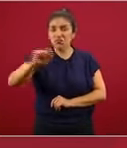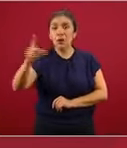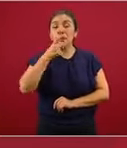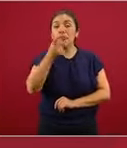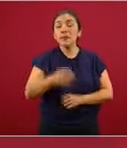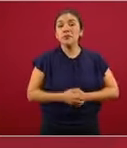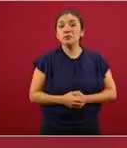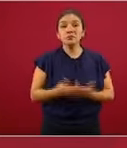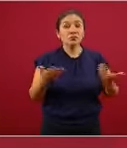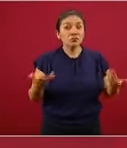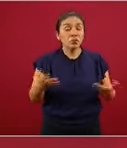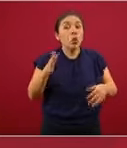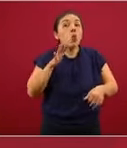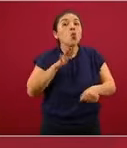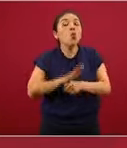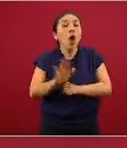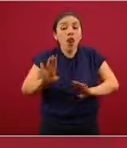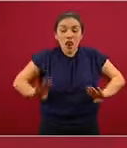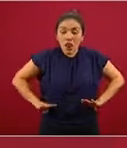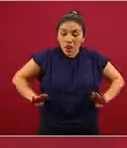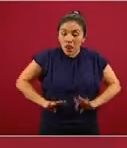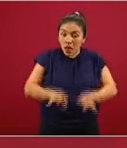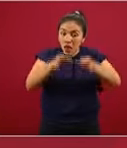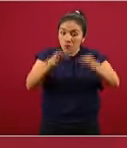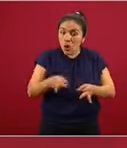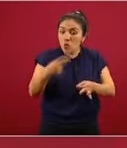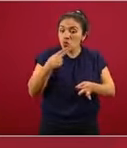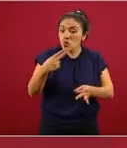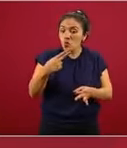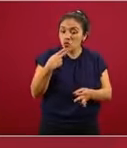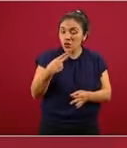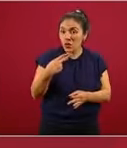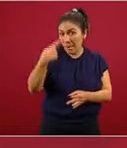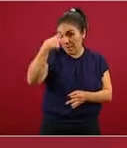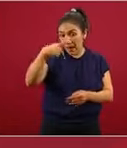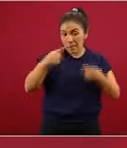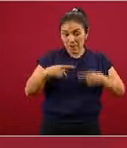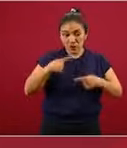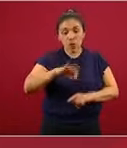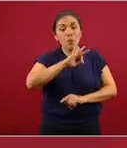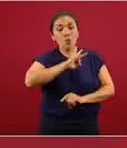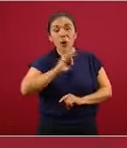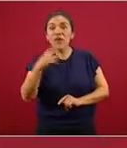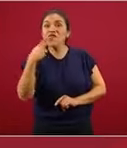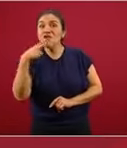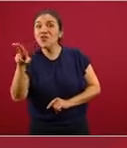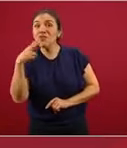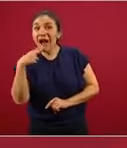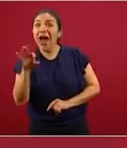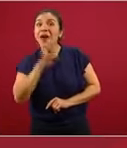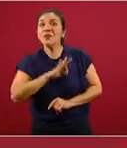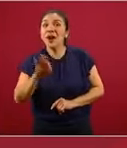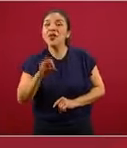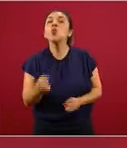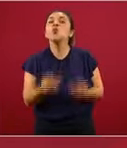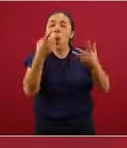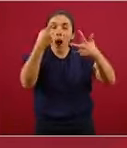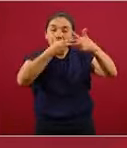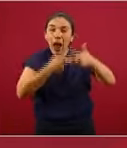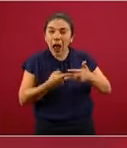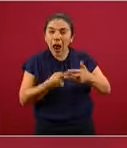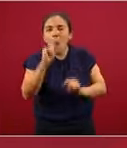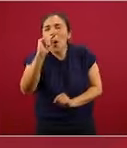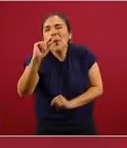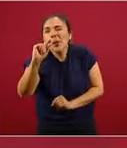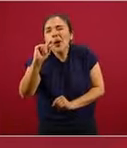no hay dosis útil ni dosis saludable de tabaco. No hay algo que pudiera ser